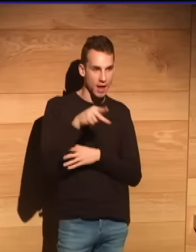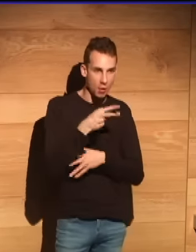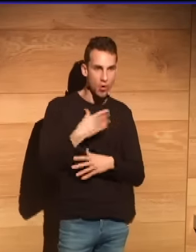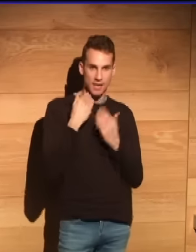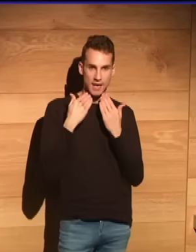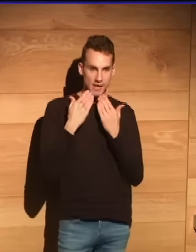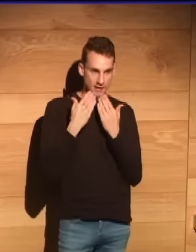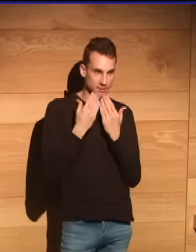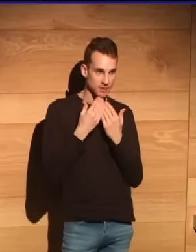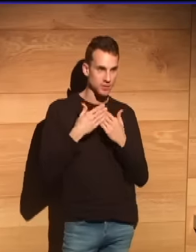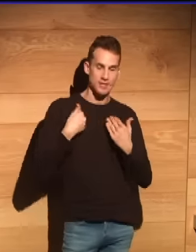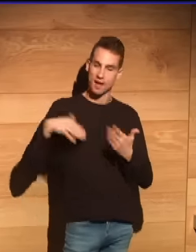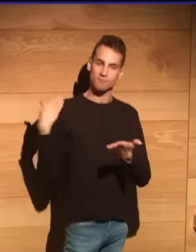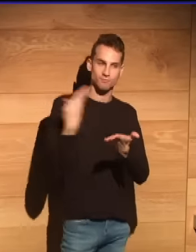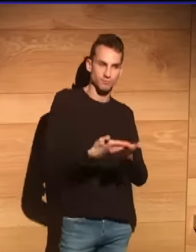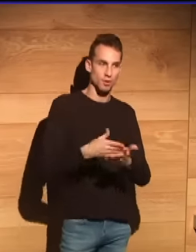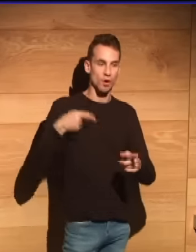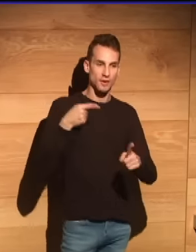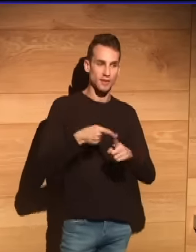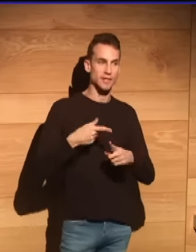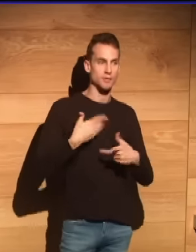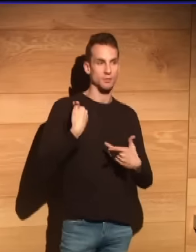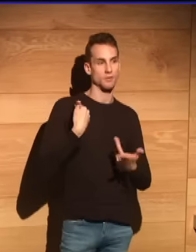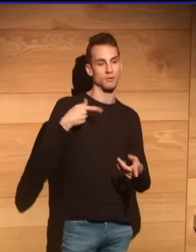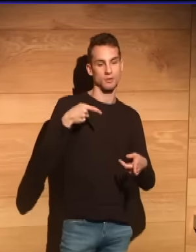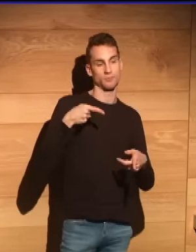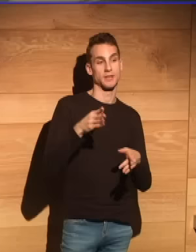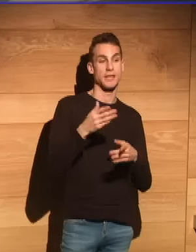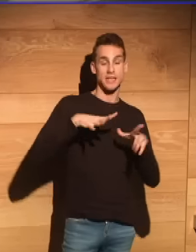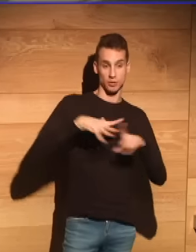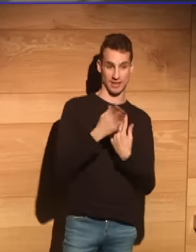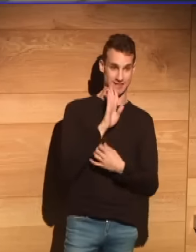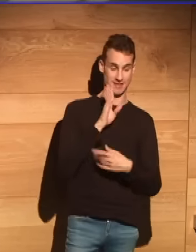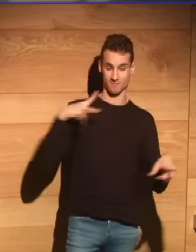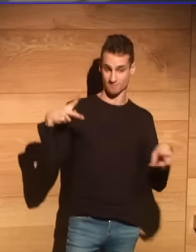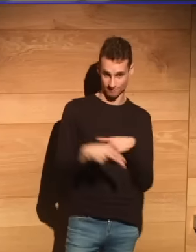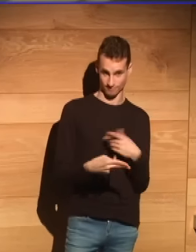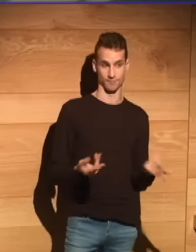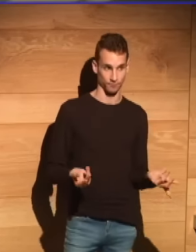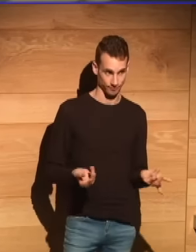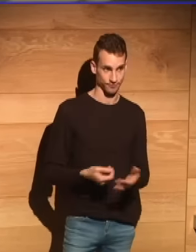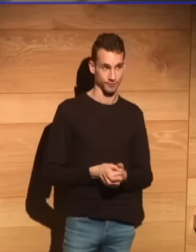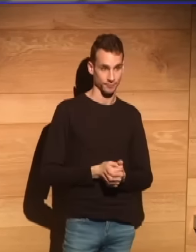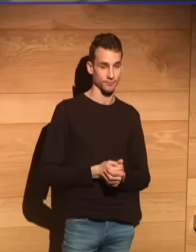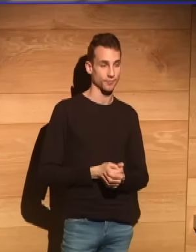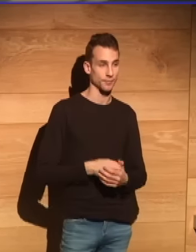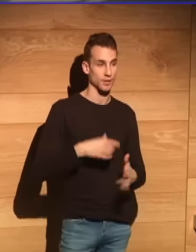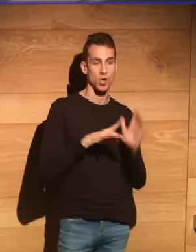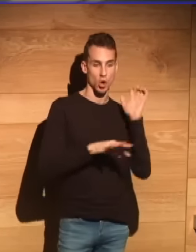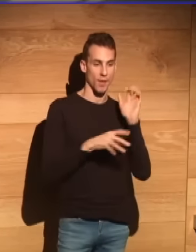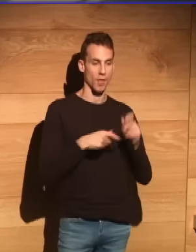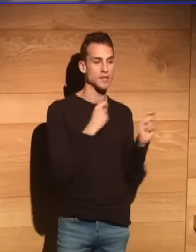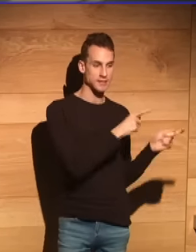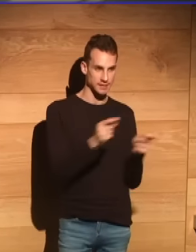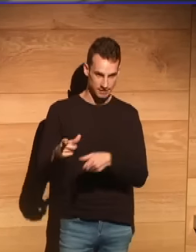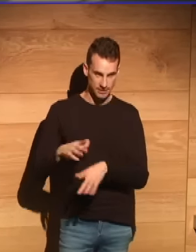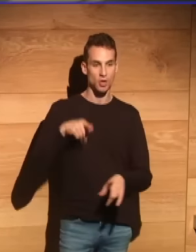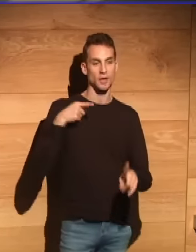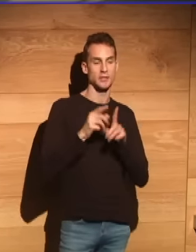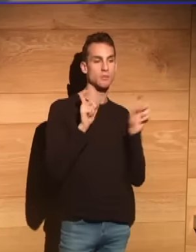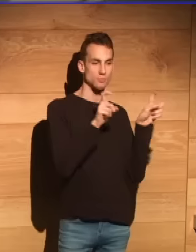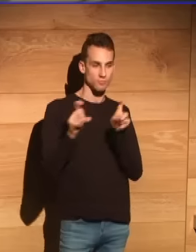Red.es para ya licitar y poder proporcionar a estos 700.000 hogares de un ordenador y conexión a